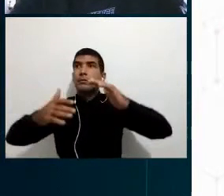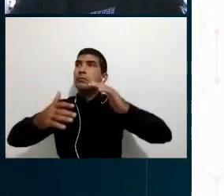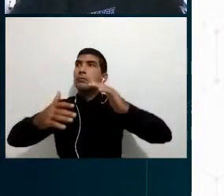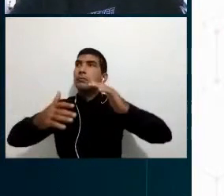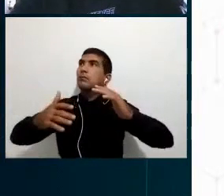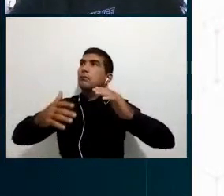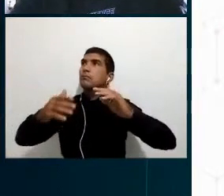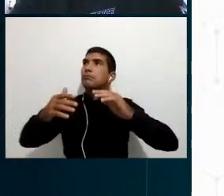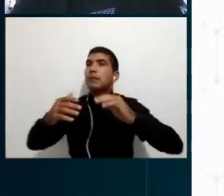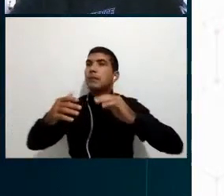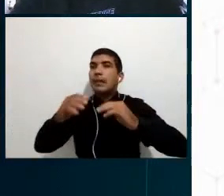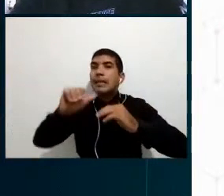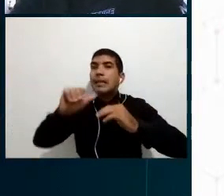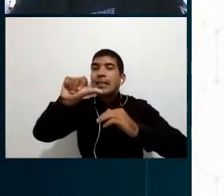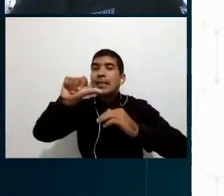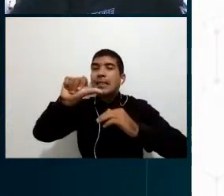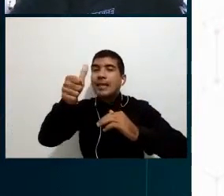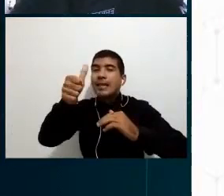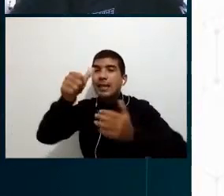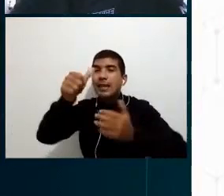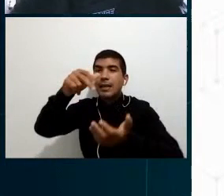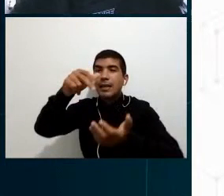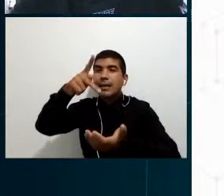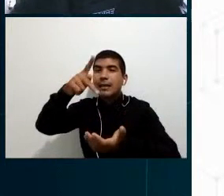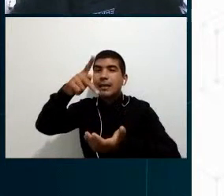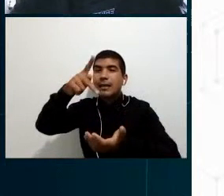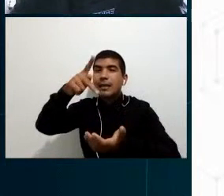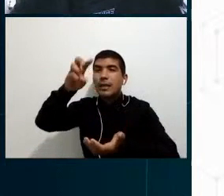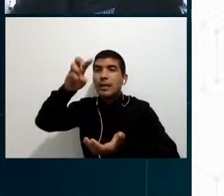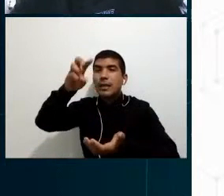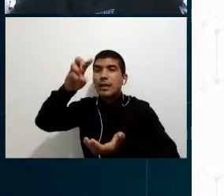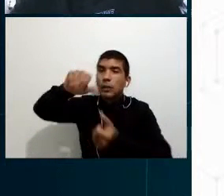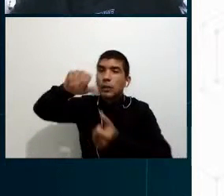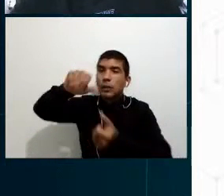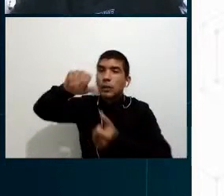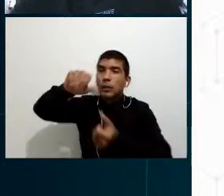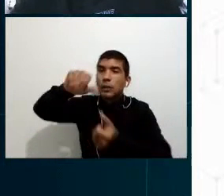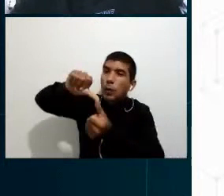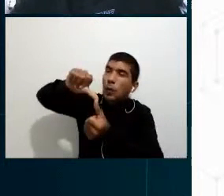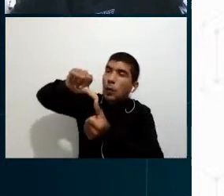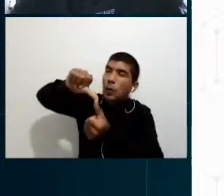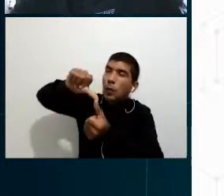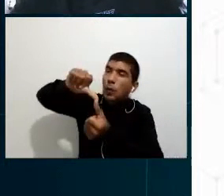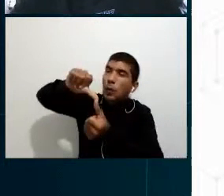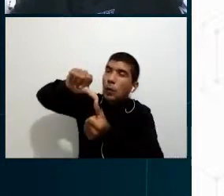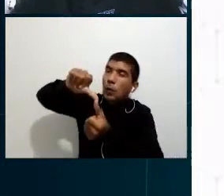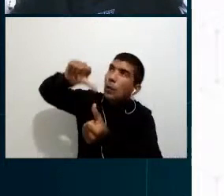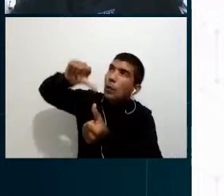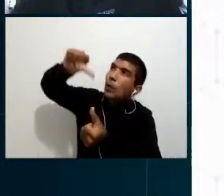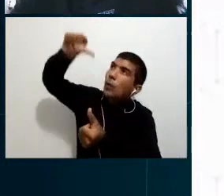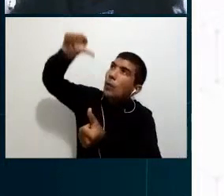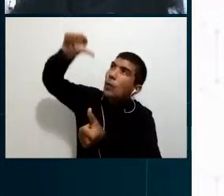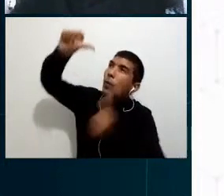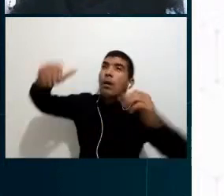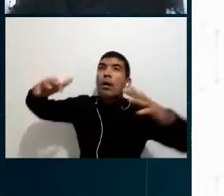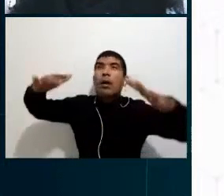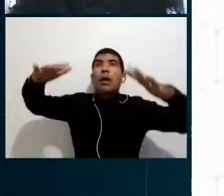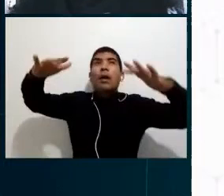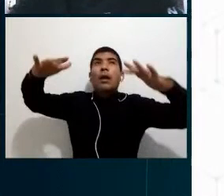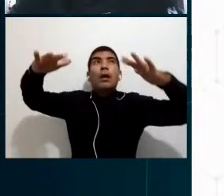produce y se queda represado, produciendo pues el calentamiento, ayudando a producir el calentamiento